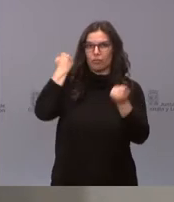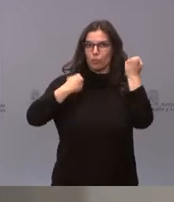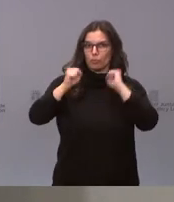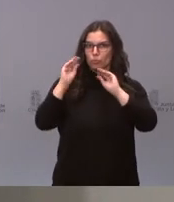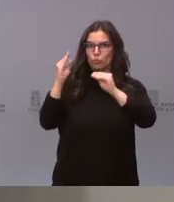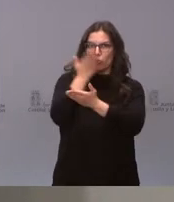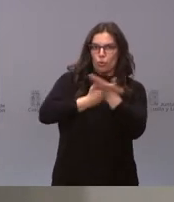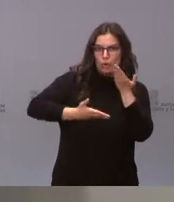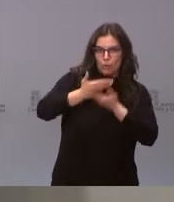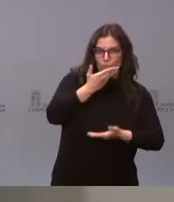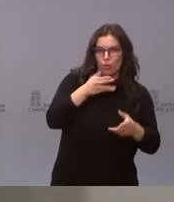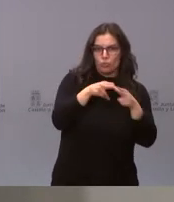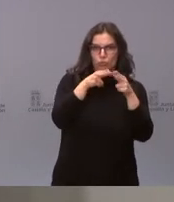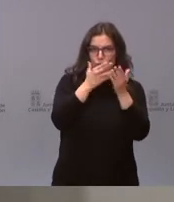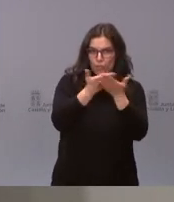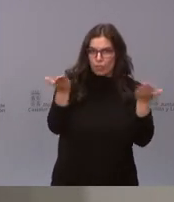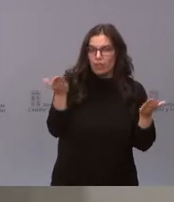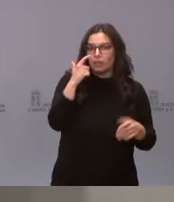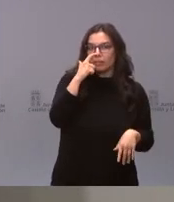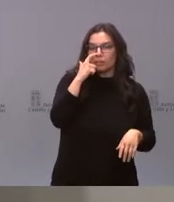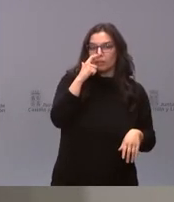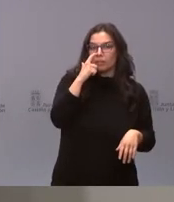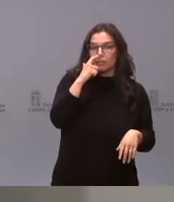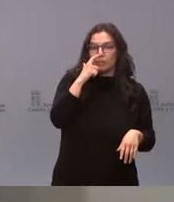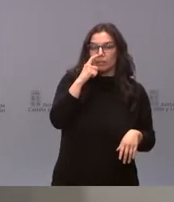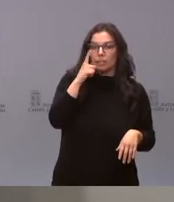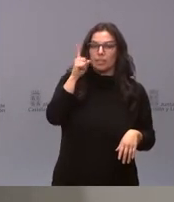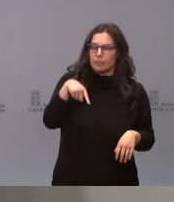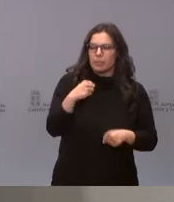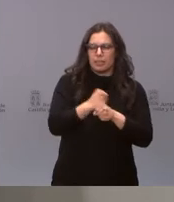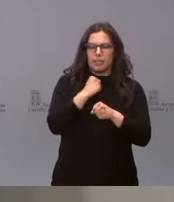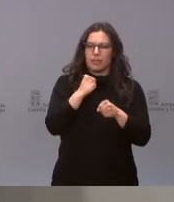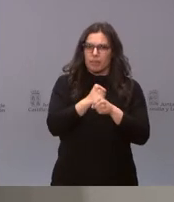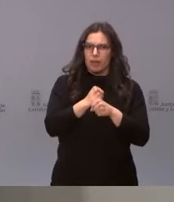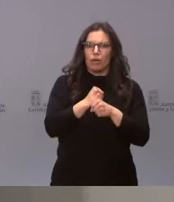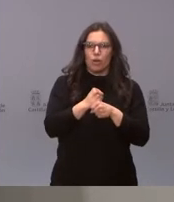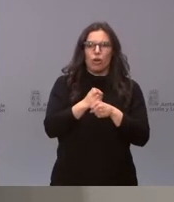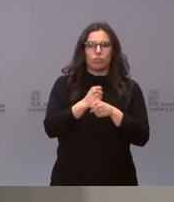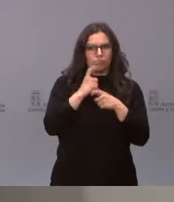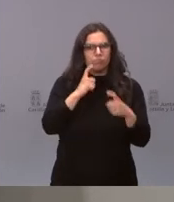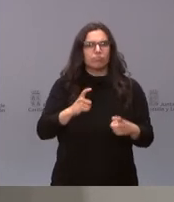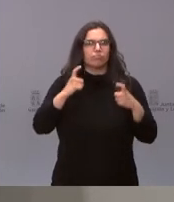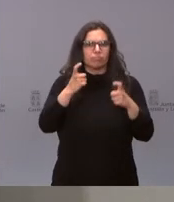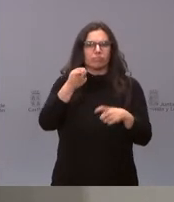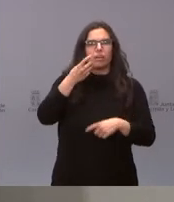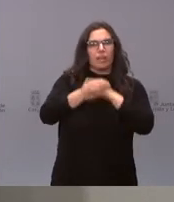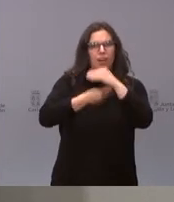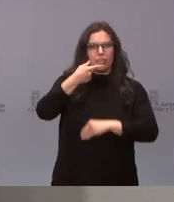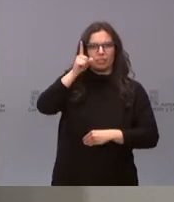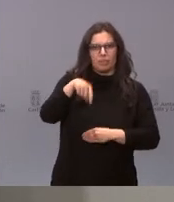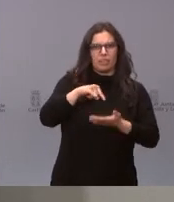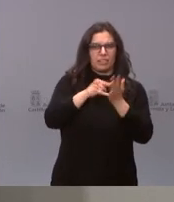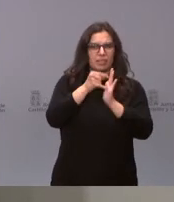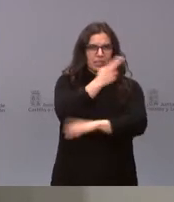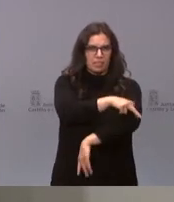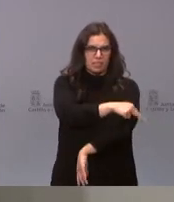la colaboración social y el inmenso trabajo que desde el sistema sanitario también se está realizando las